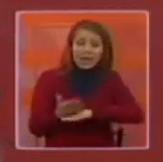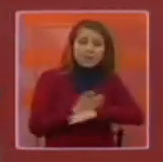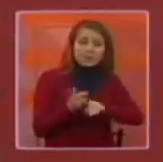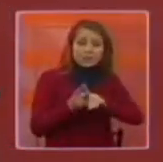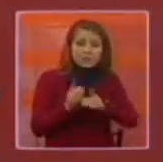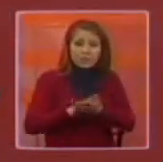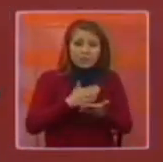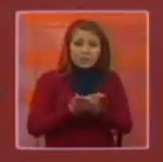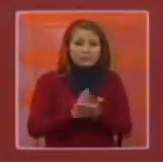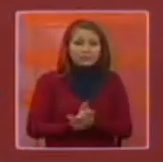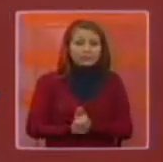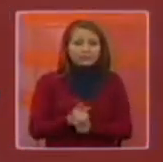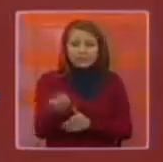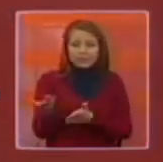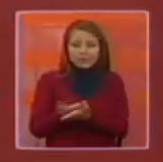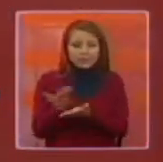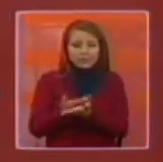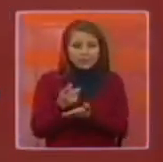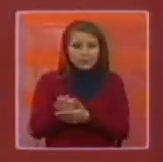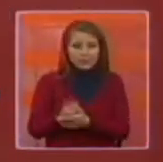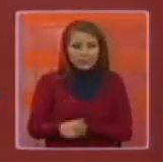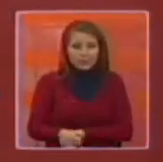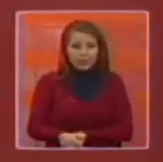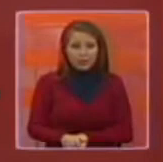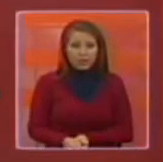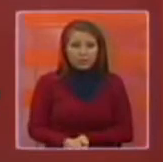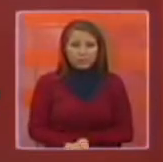Tenemos la cebolla y el pimiento.